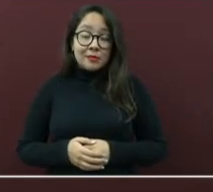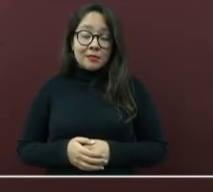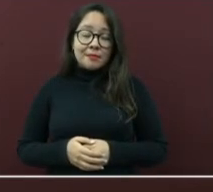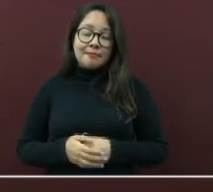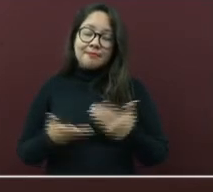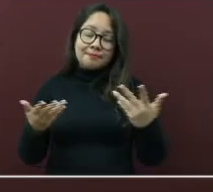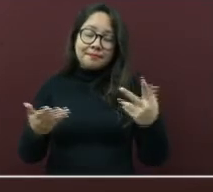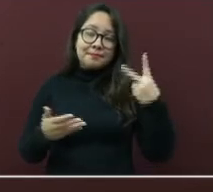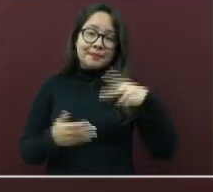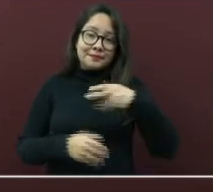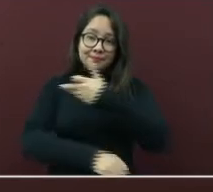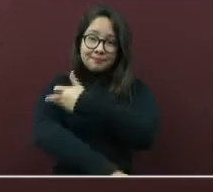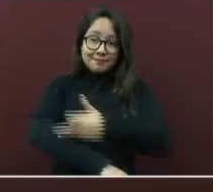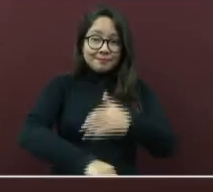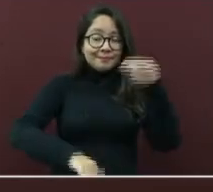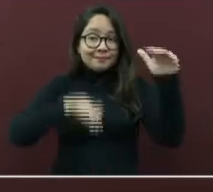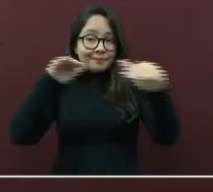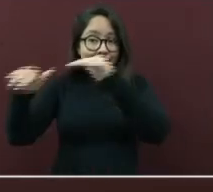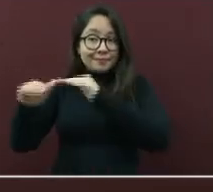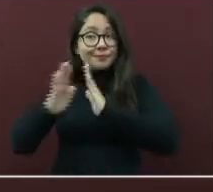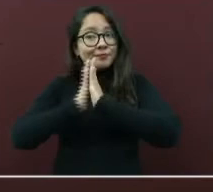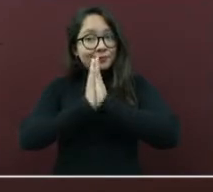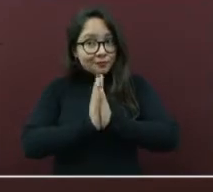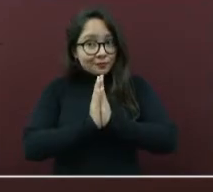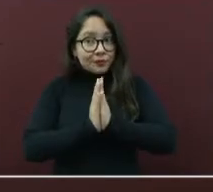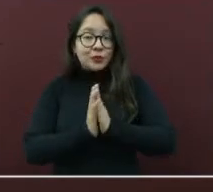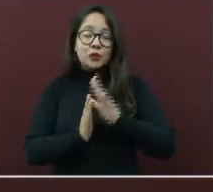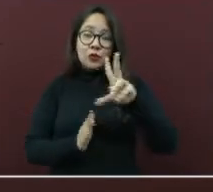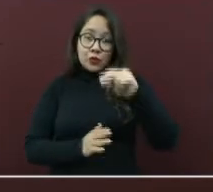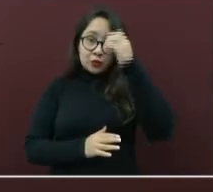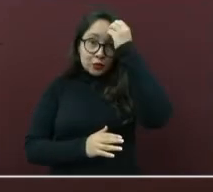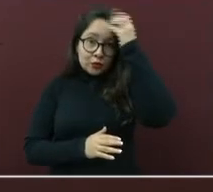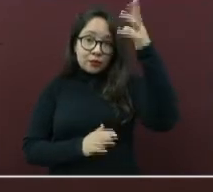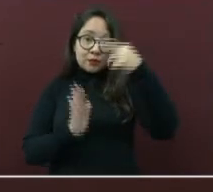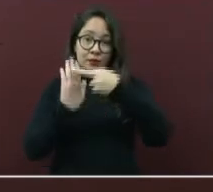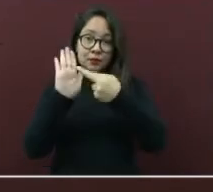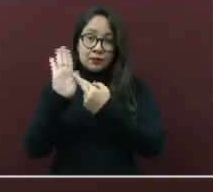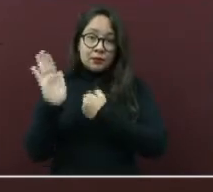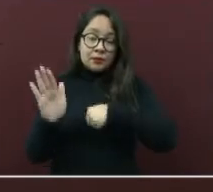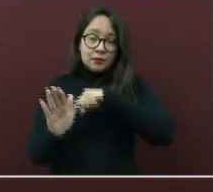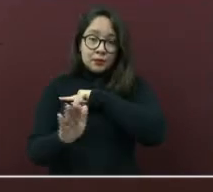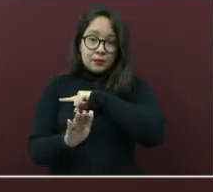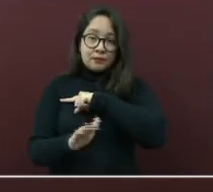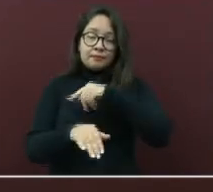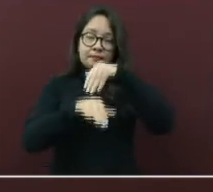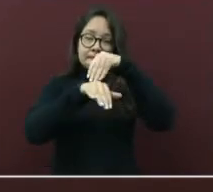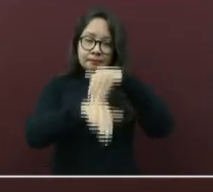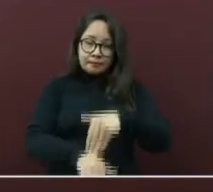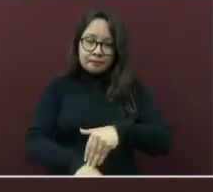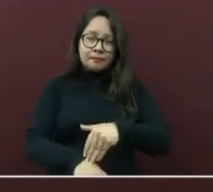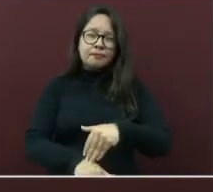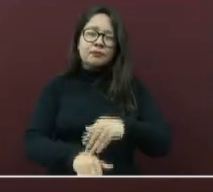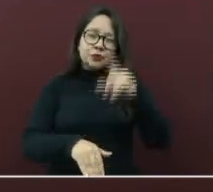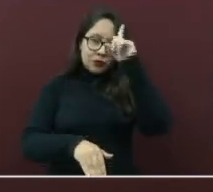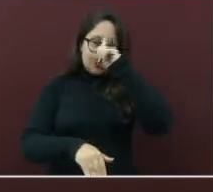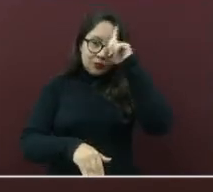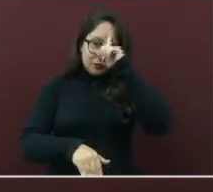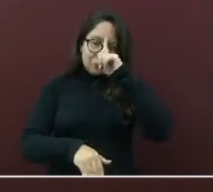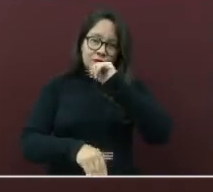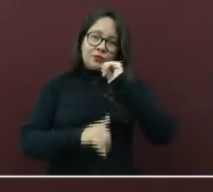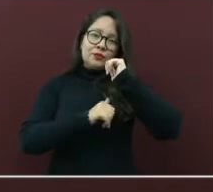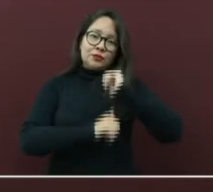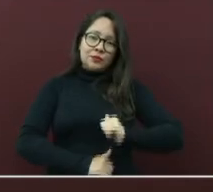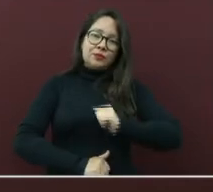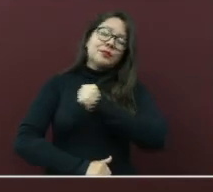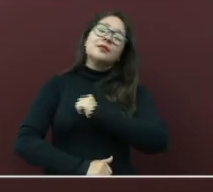veracruzana los invito a no bajar la guardia y seguir con las recomendaciones de las autoridades